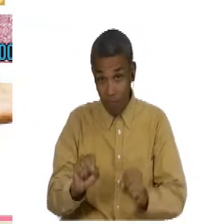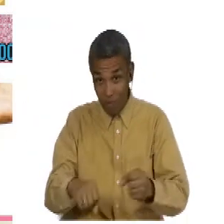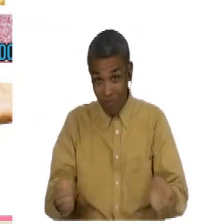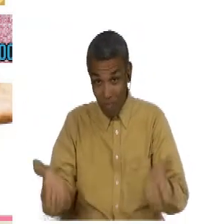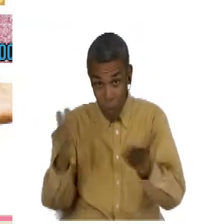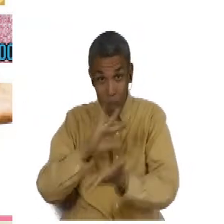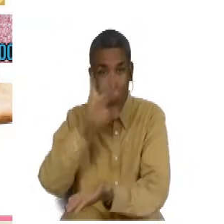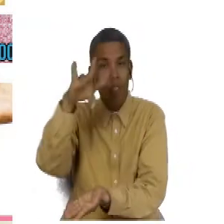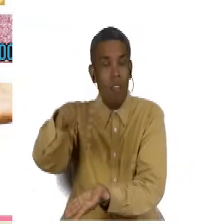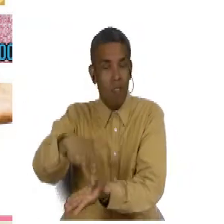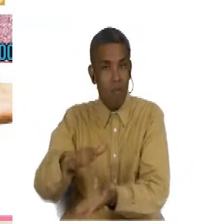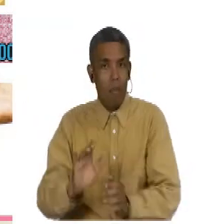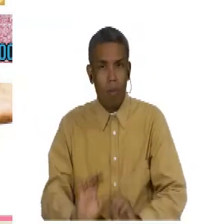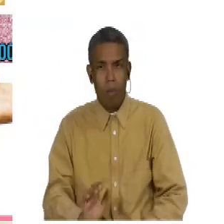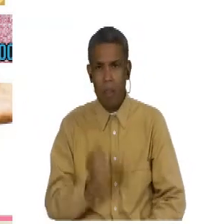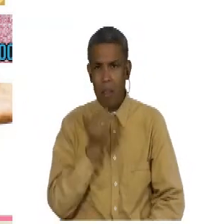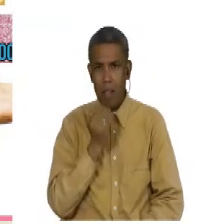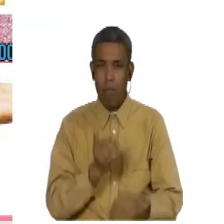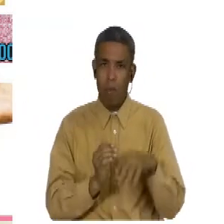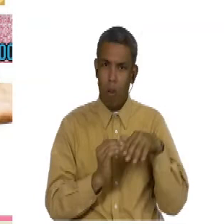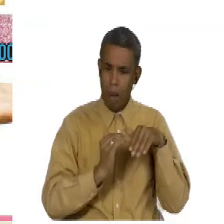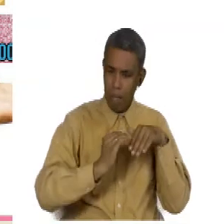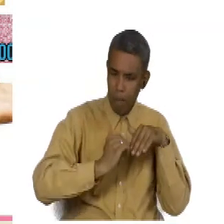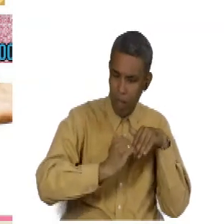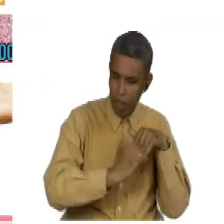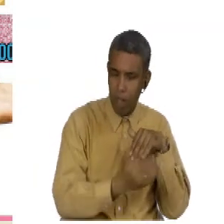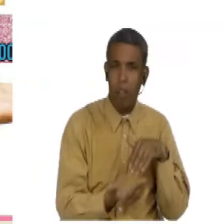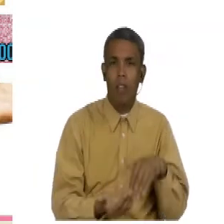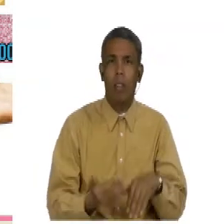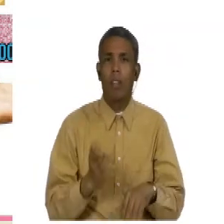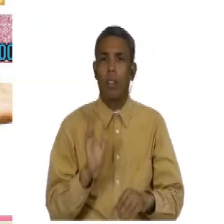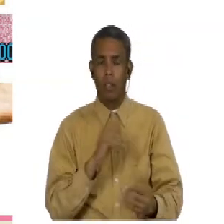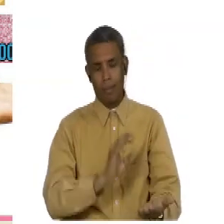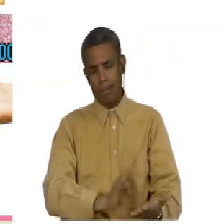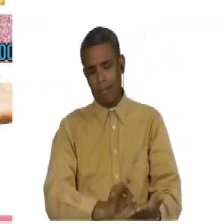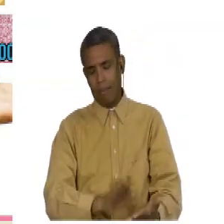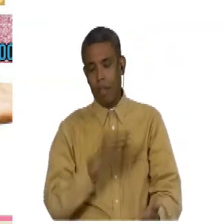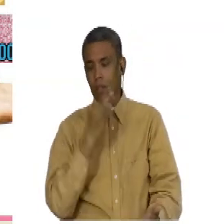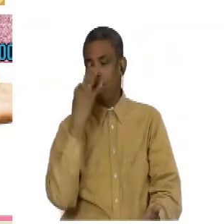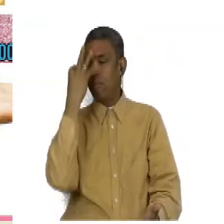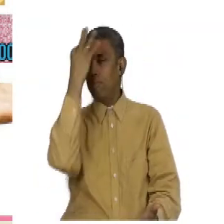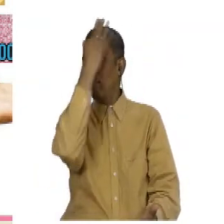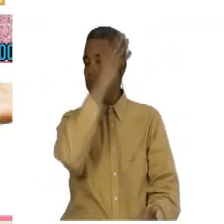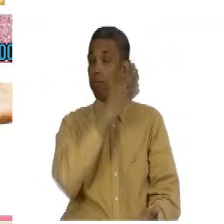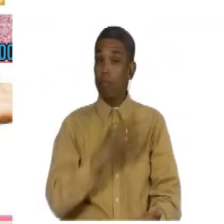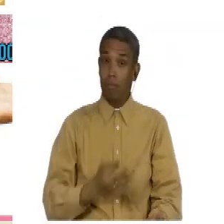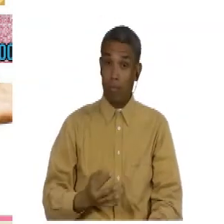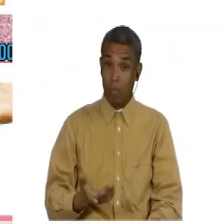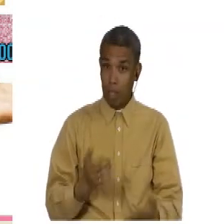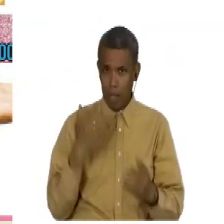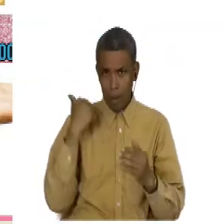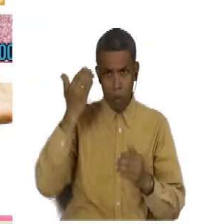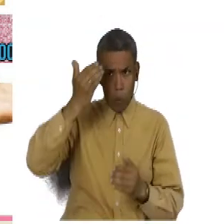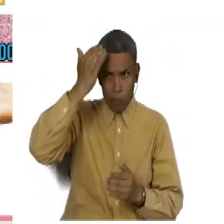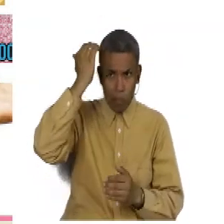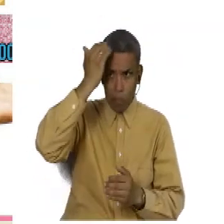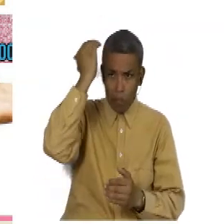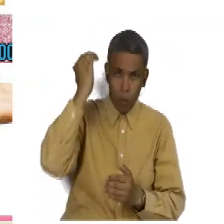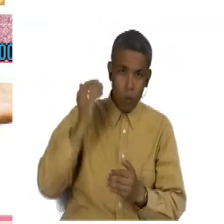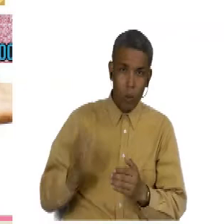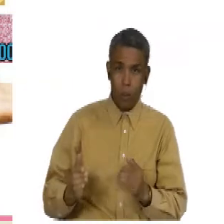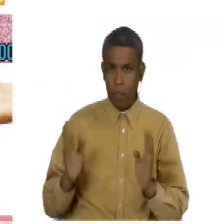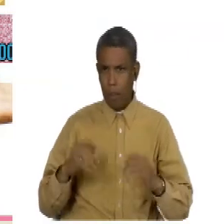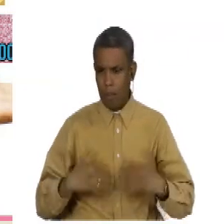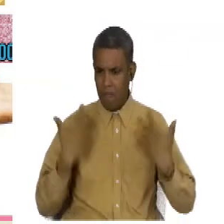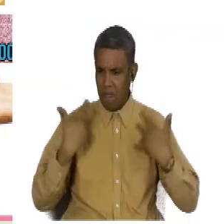adicional a eso, si se maquilla las uñas, si se maquilla su rostro, si lleva y luce un excelente peinado acompañado de un excelente